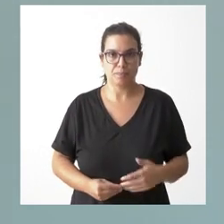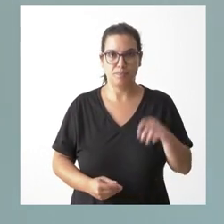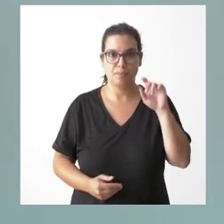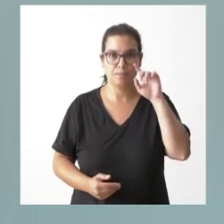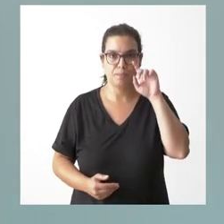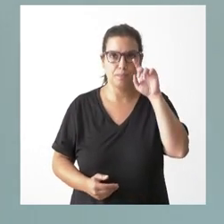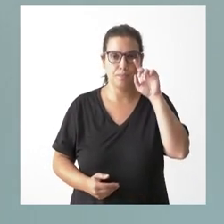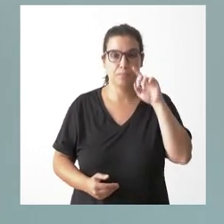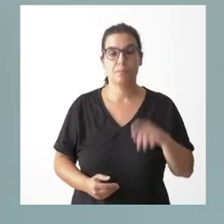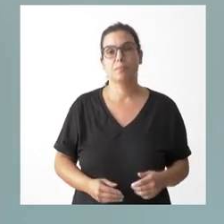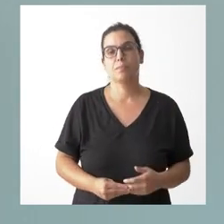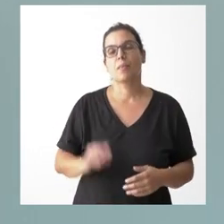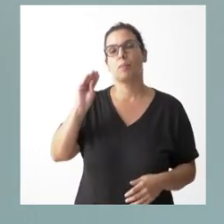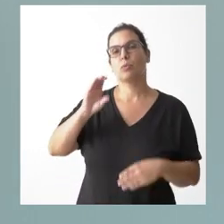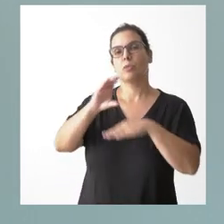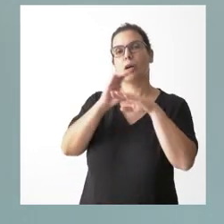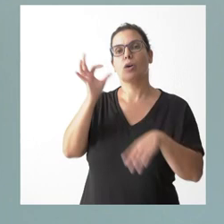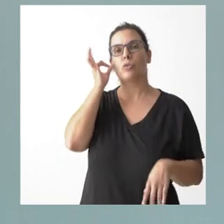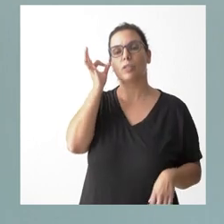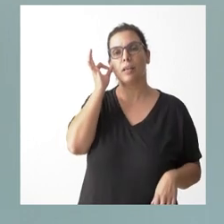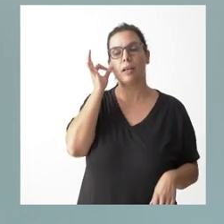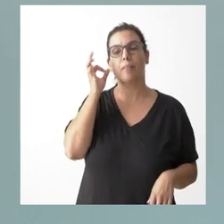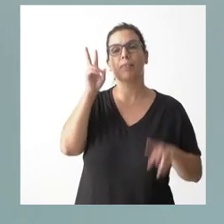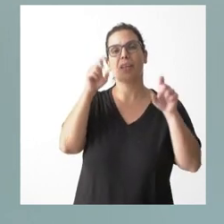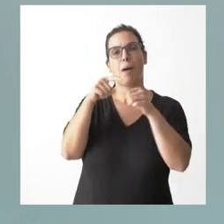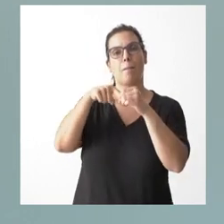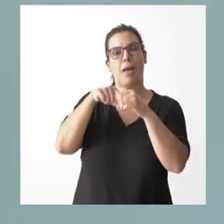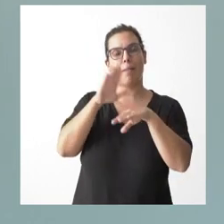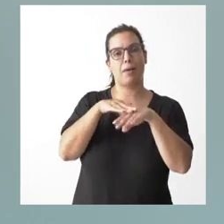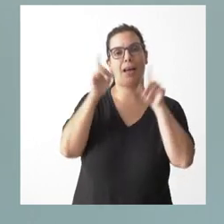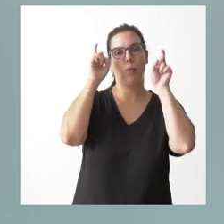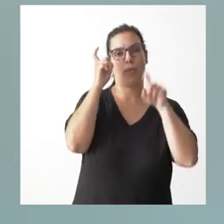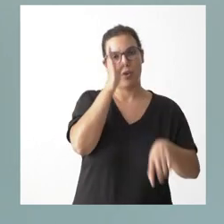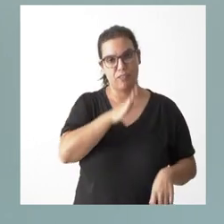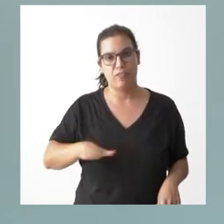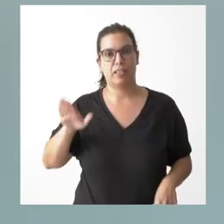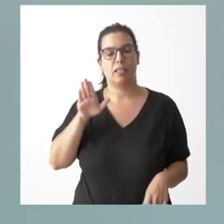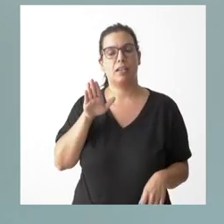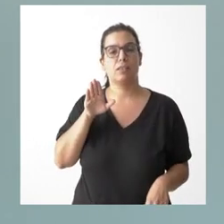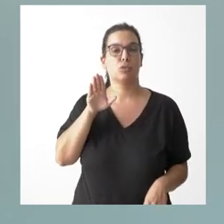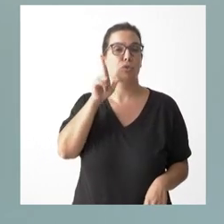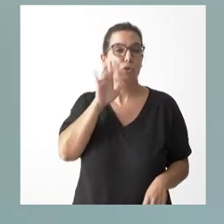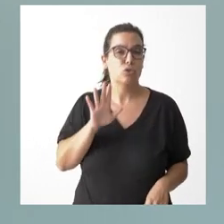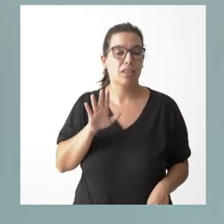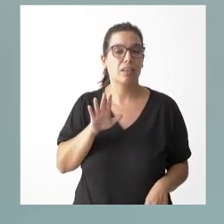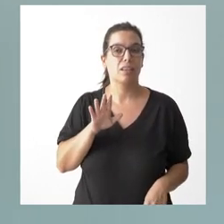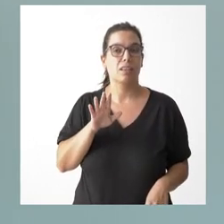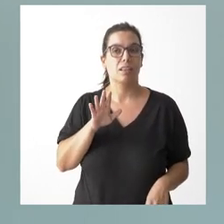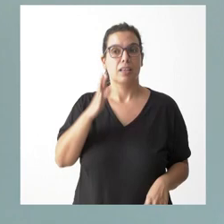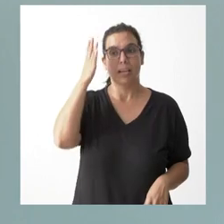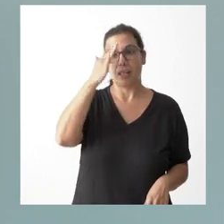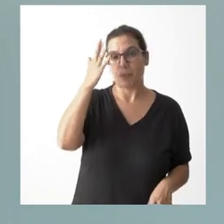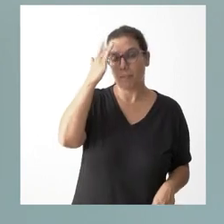Sí, una duda, consejera, sobre el tema de las plazas para educación infantil. No sé, imagino que la subvención